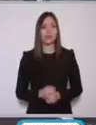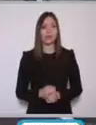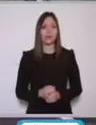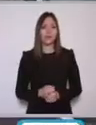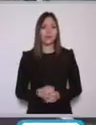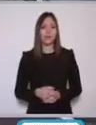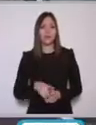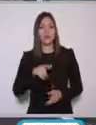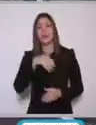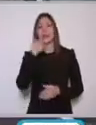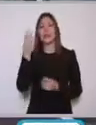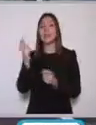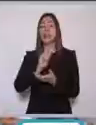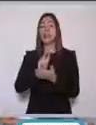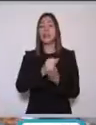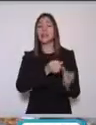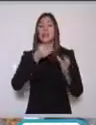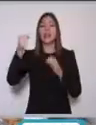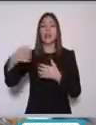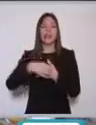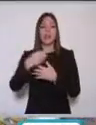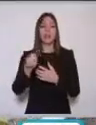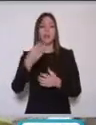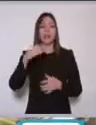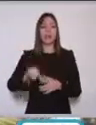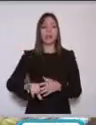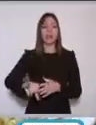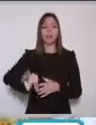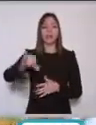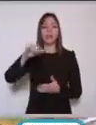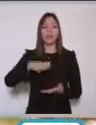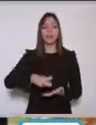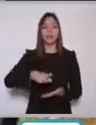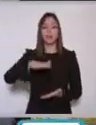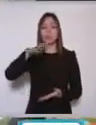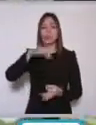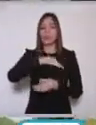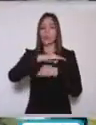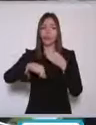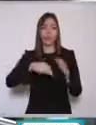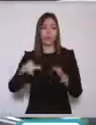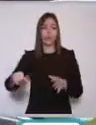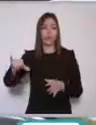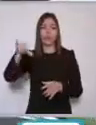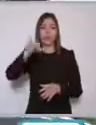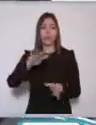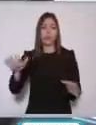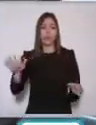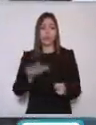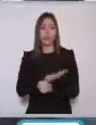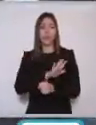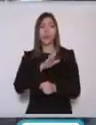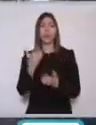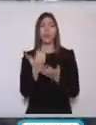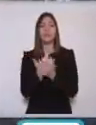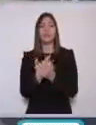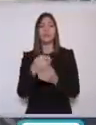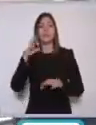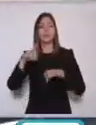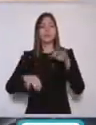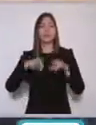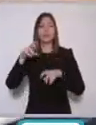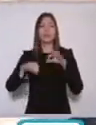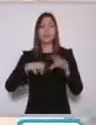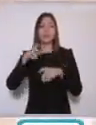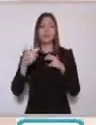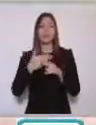limpiar todo y dijo, de una vez. ¿Cuánto, chef? Vamos a dejar que esto llegue a ebullición, todo, Pam, tome, hasta que se llene. Vamos a dejar a que hierva, a que se